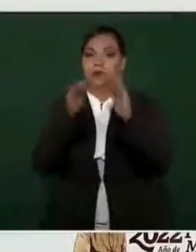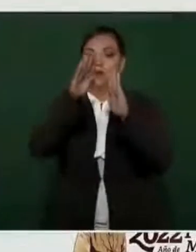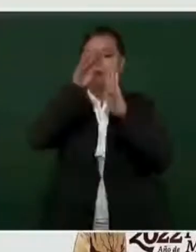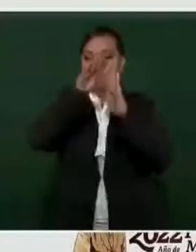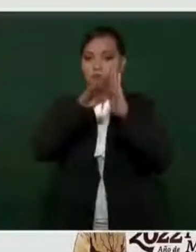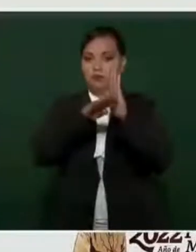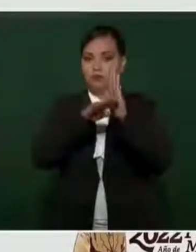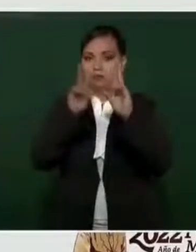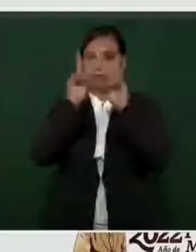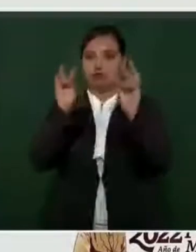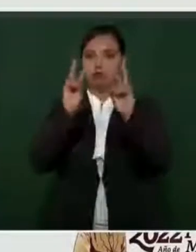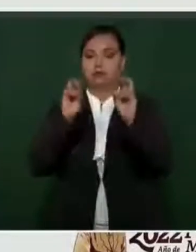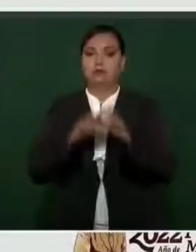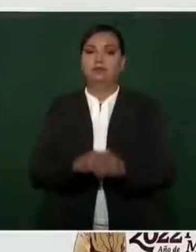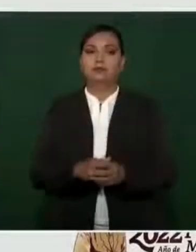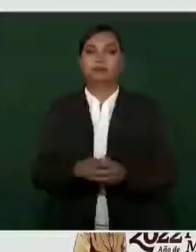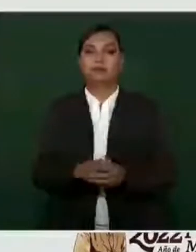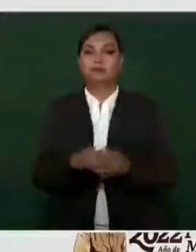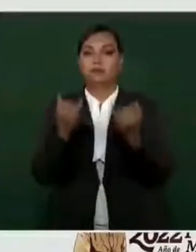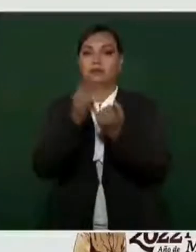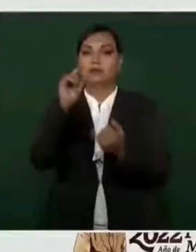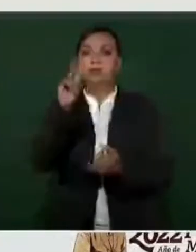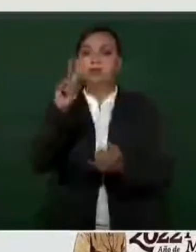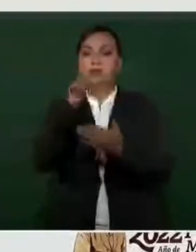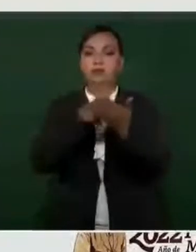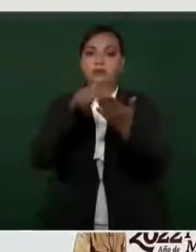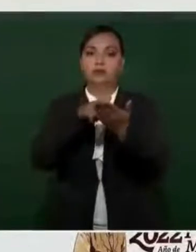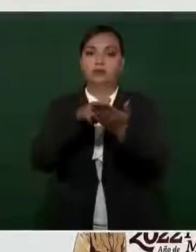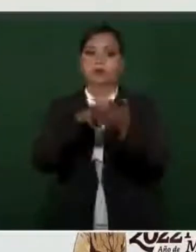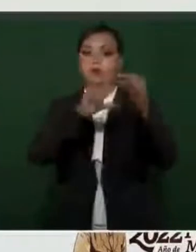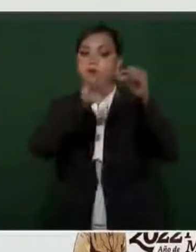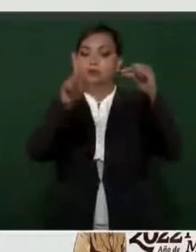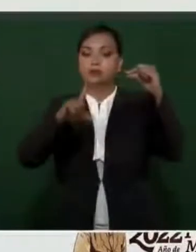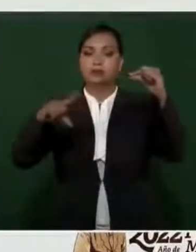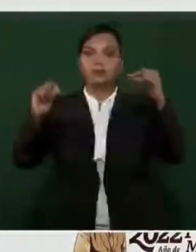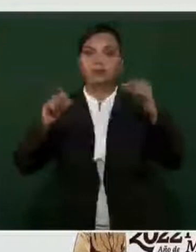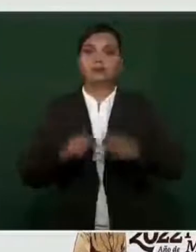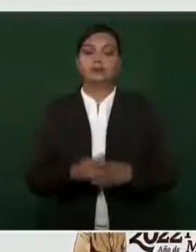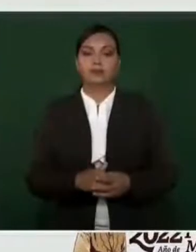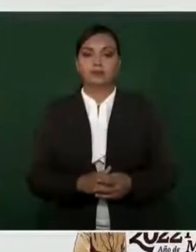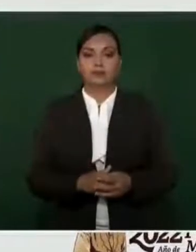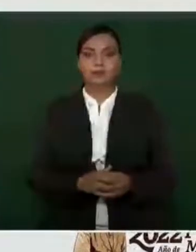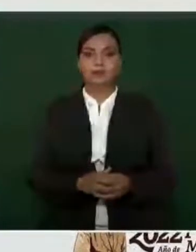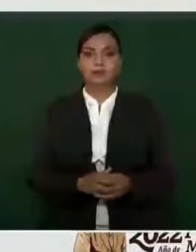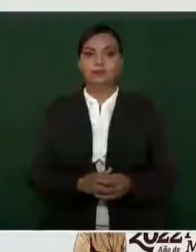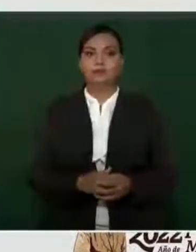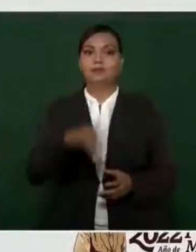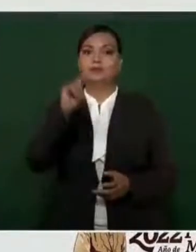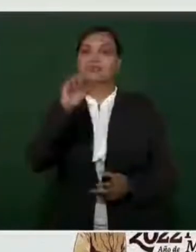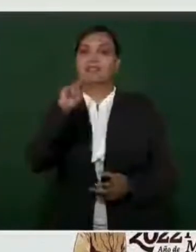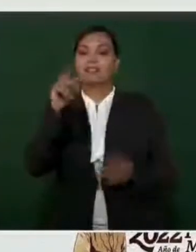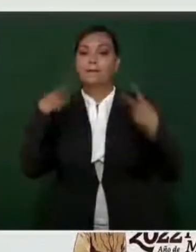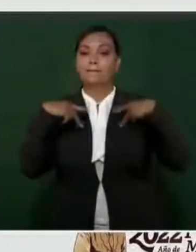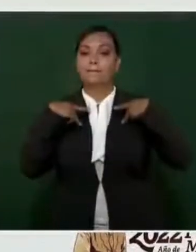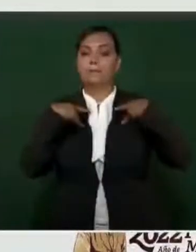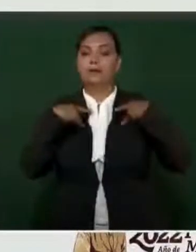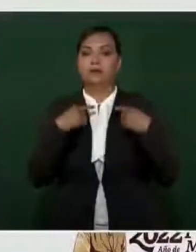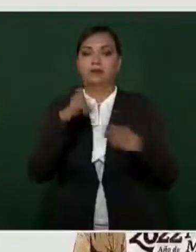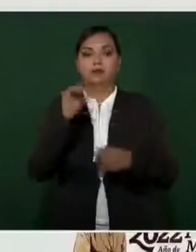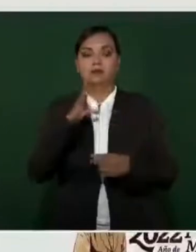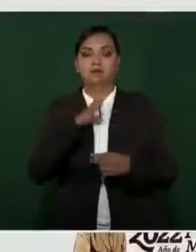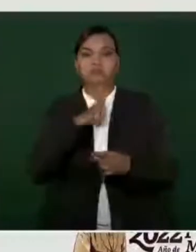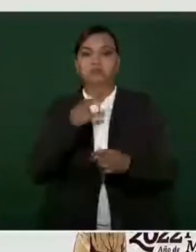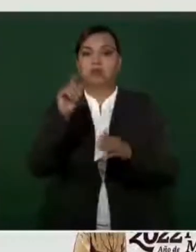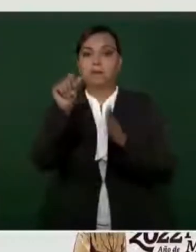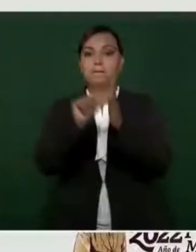baja, y el 22 lugar a nivel nacional. En trata de personas no hubo presencia de este delito en